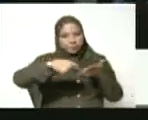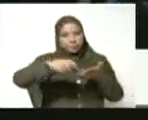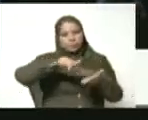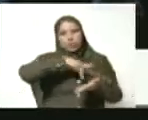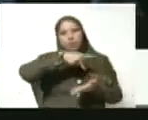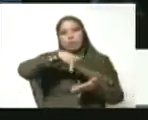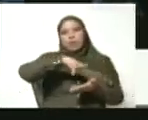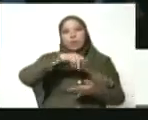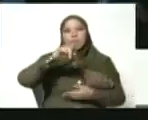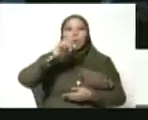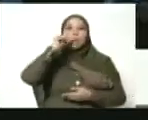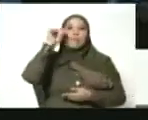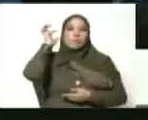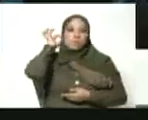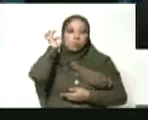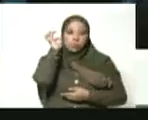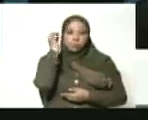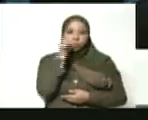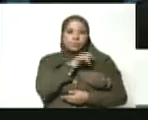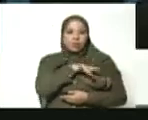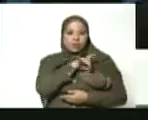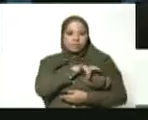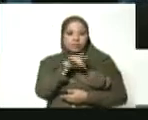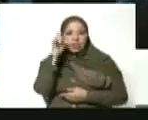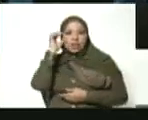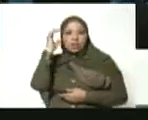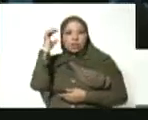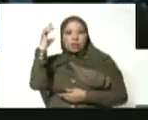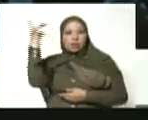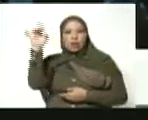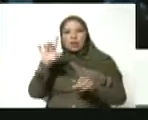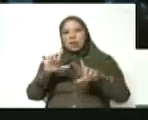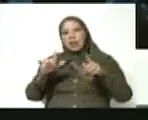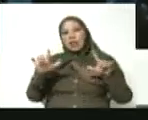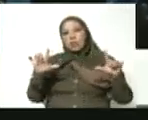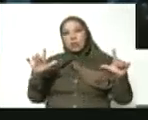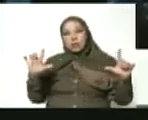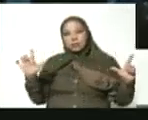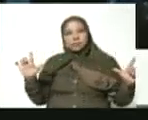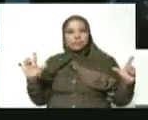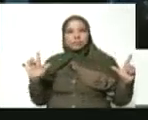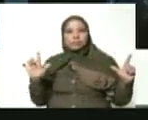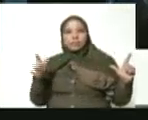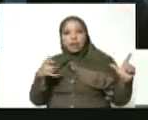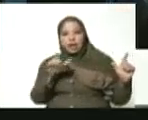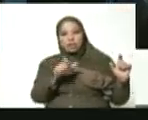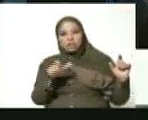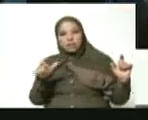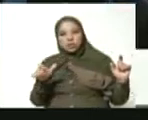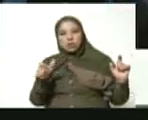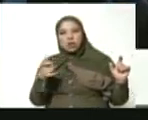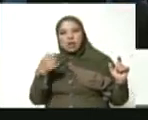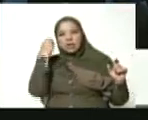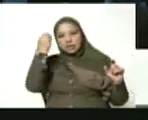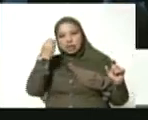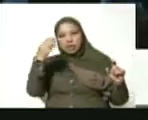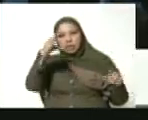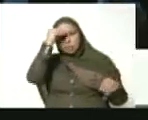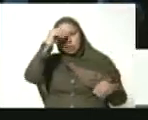quizá la sensibilidad, el imaginario, el lenguaje y la sustancia, pues, de nuestros pueblos. Con